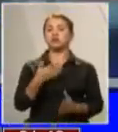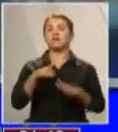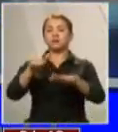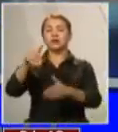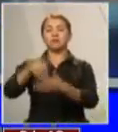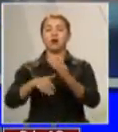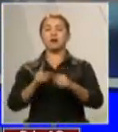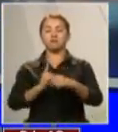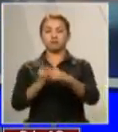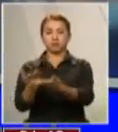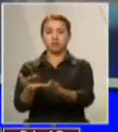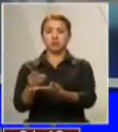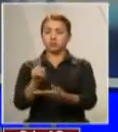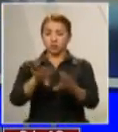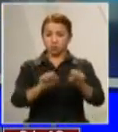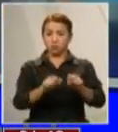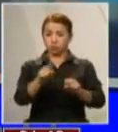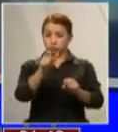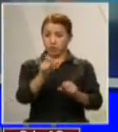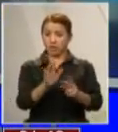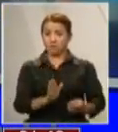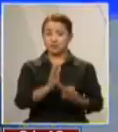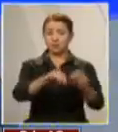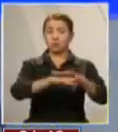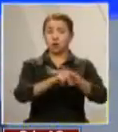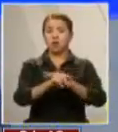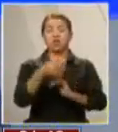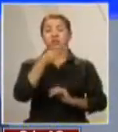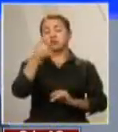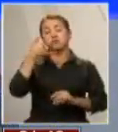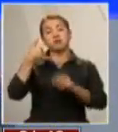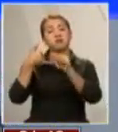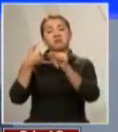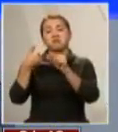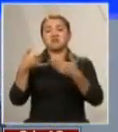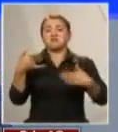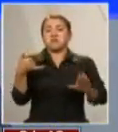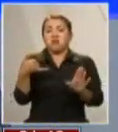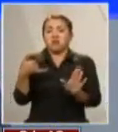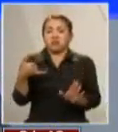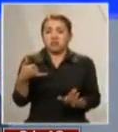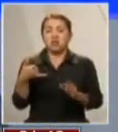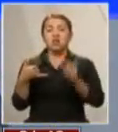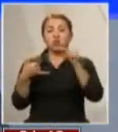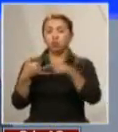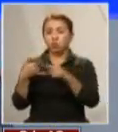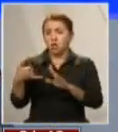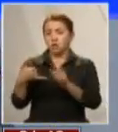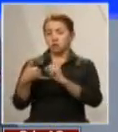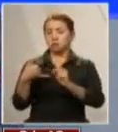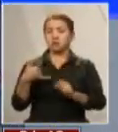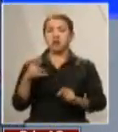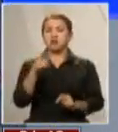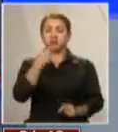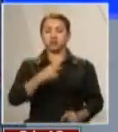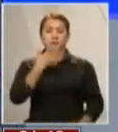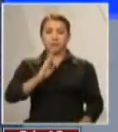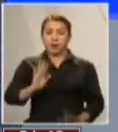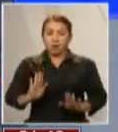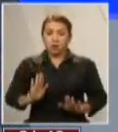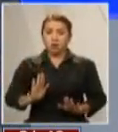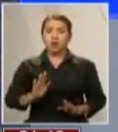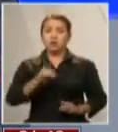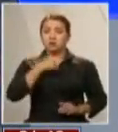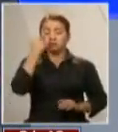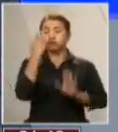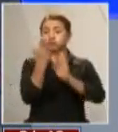y si una persona no está de acuerdo, usted le dice que es representante de los delincuentes. Bueno, lo hice por Twitter, no lo hice, no le quité la cara que no representante de los delincuentes. ¿Y eso es mejor? No, no estoy diciendo nada, es una polémica por